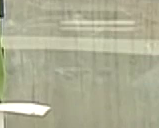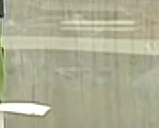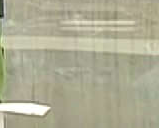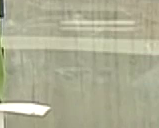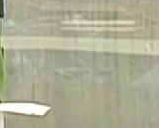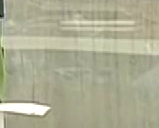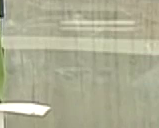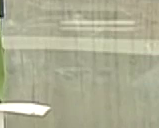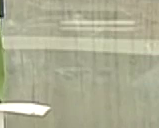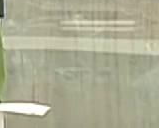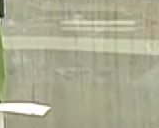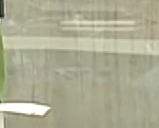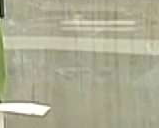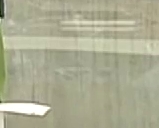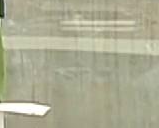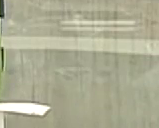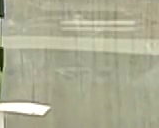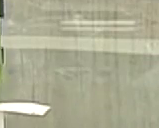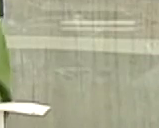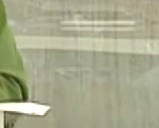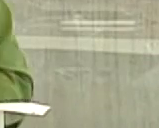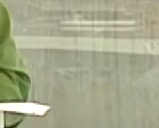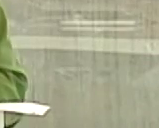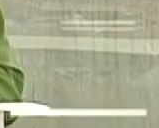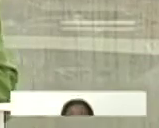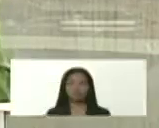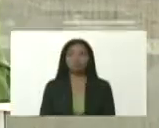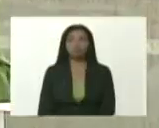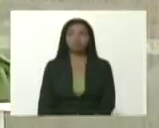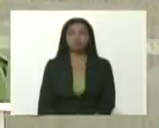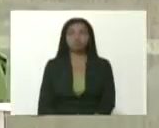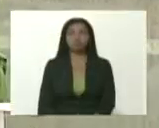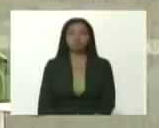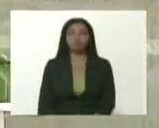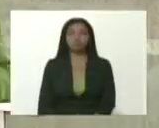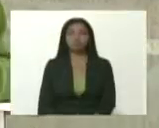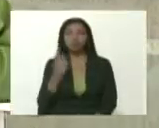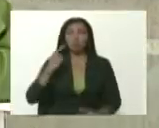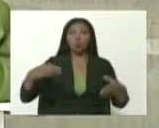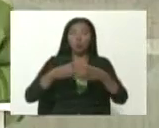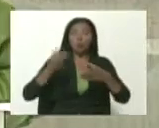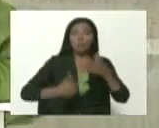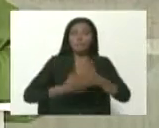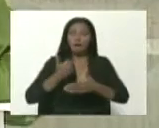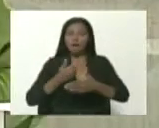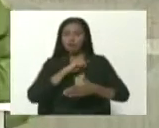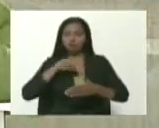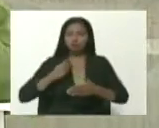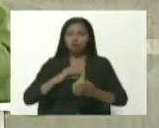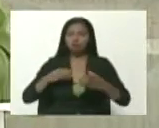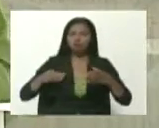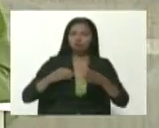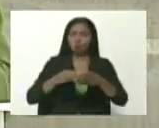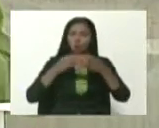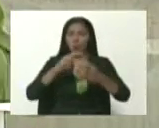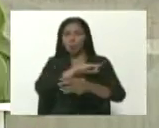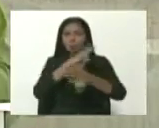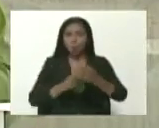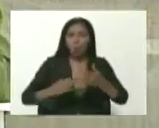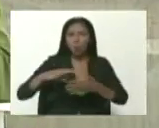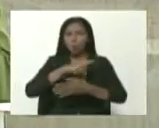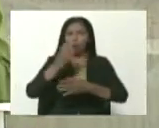bendiga. Amén. Somos un movimiento, somos más que un partido, somos una fuerza